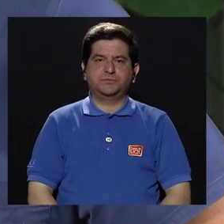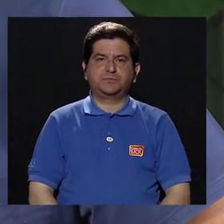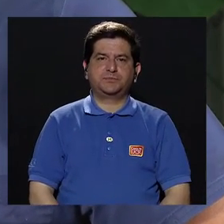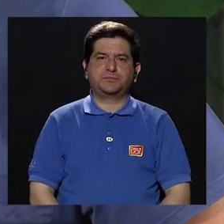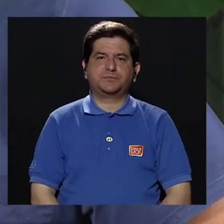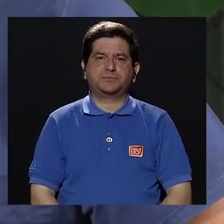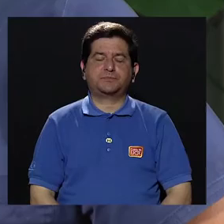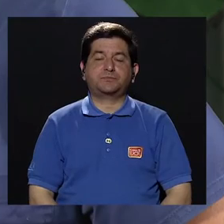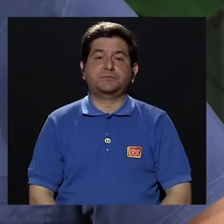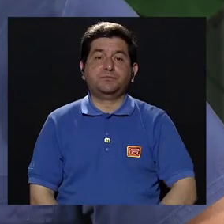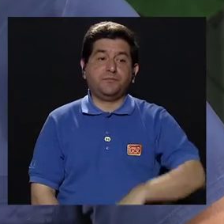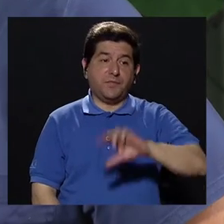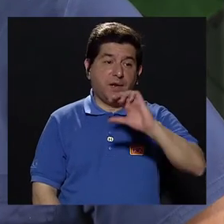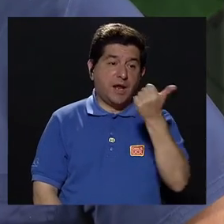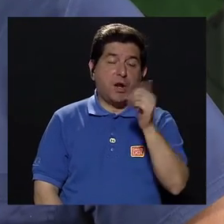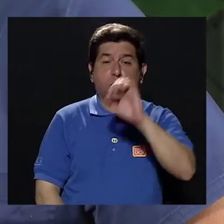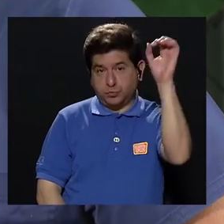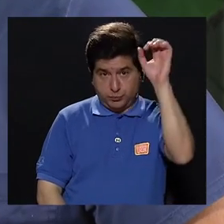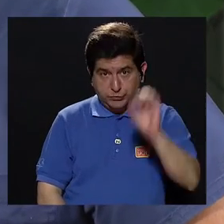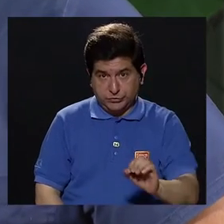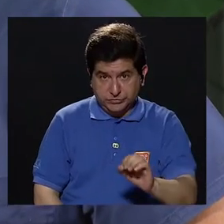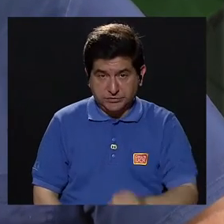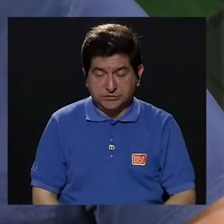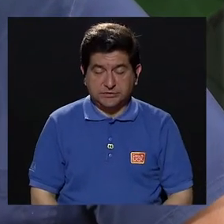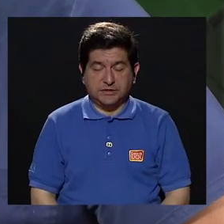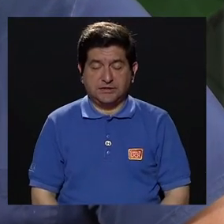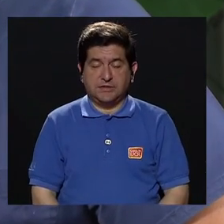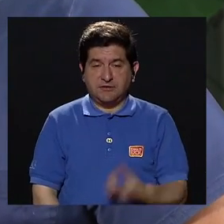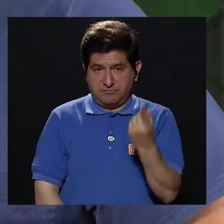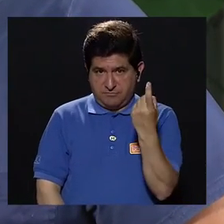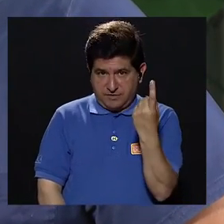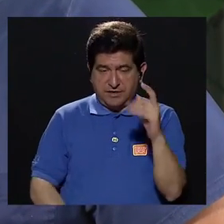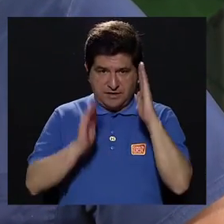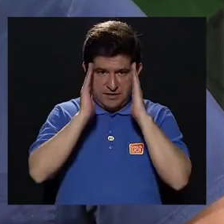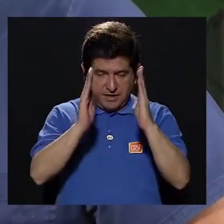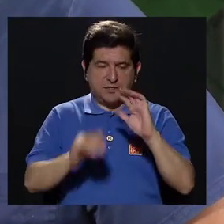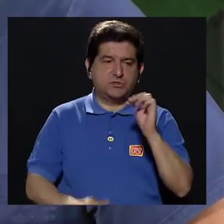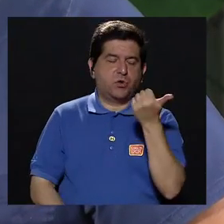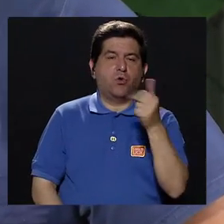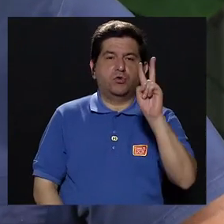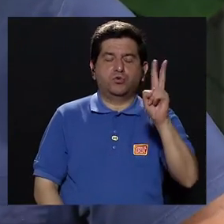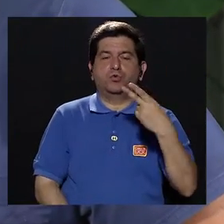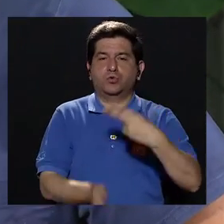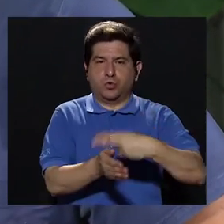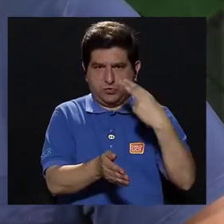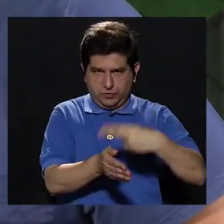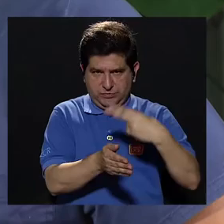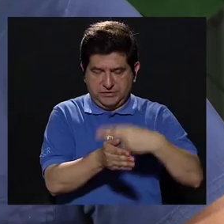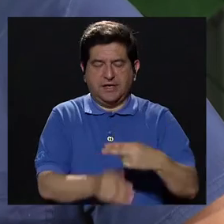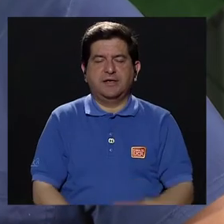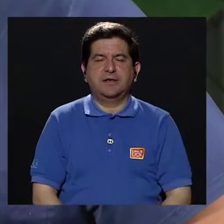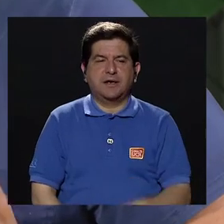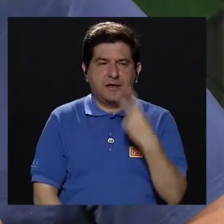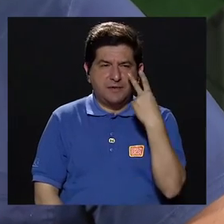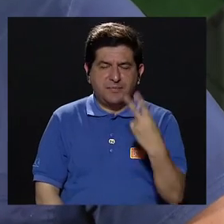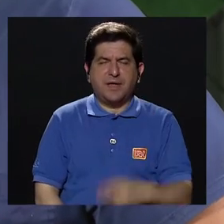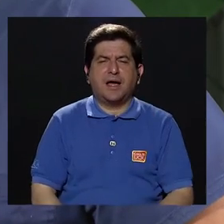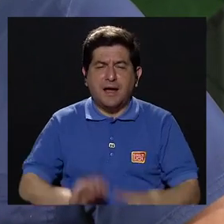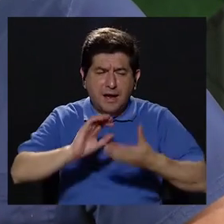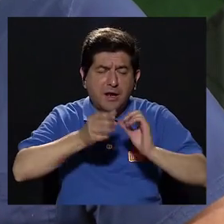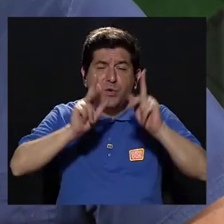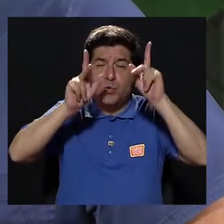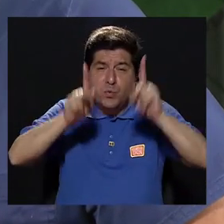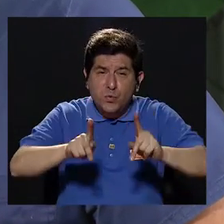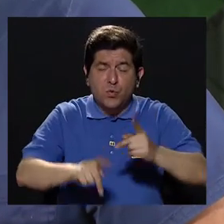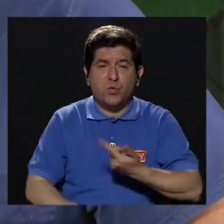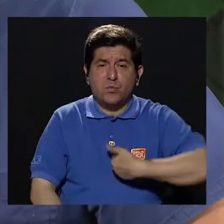Rica. Entonces, el otro por ciento que nos queda son atendidos por los otros dos hospitales. Entonces, ven la magnitud de